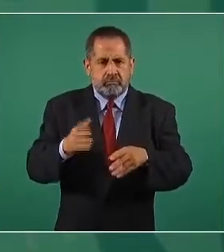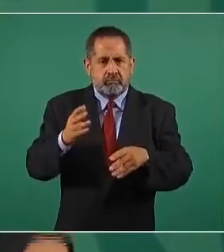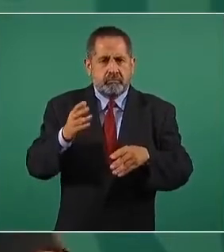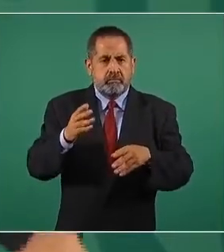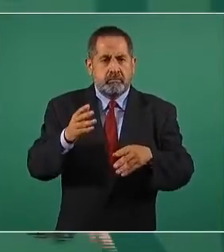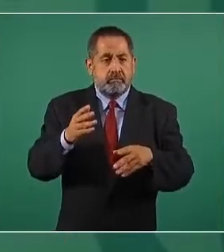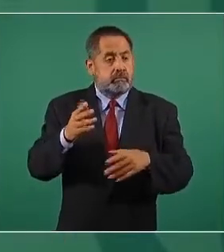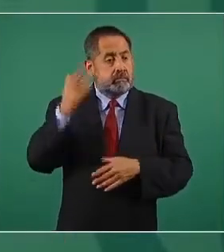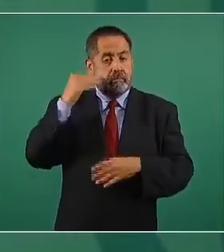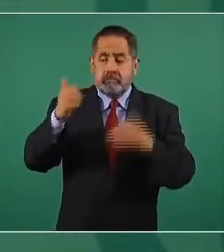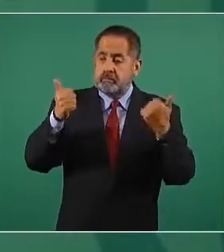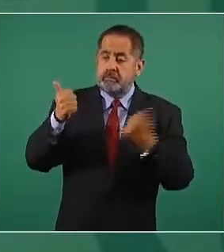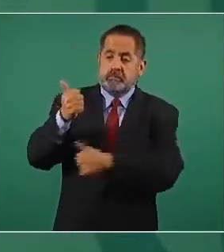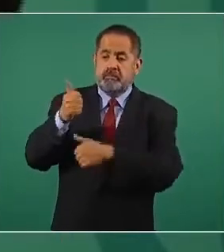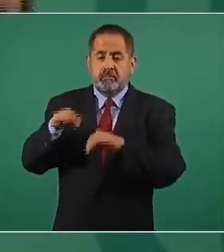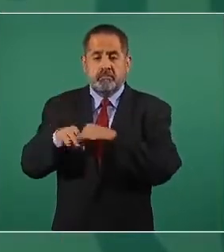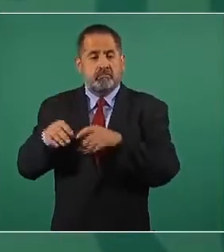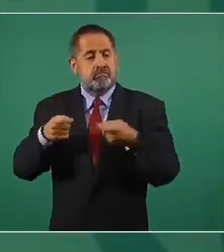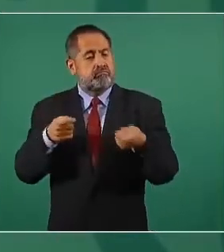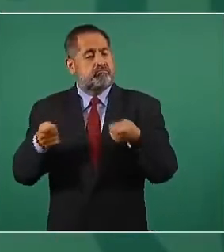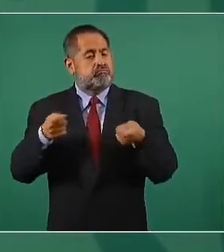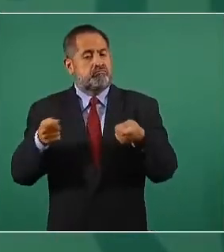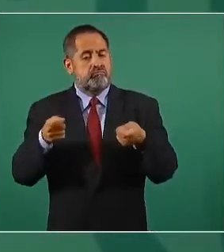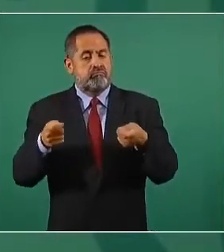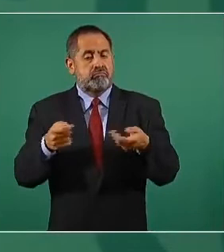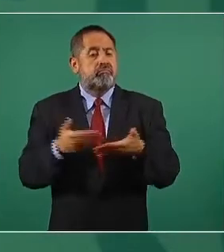subordinado por completo al gobierno, al poder.